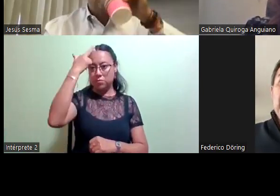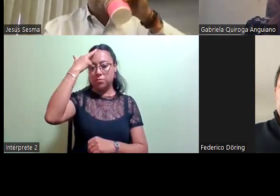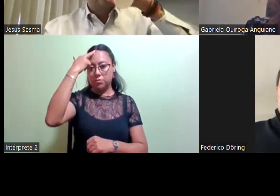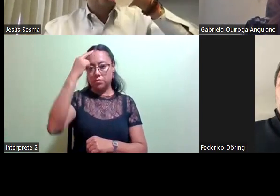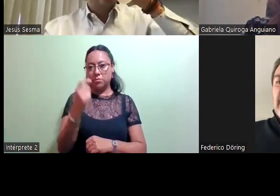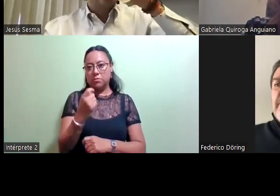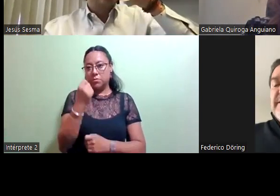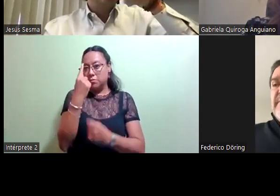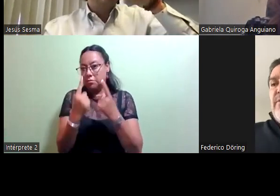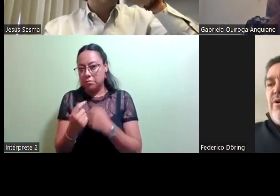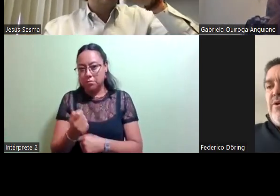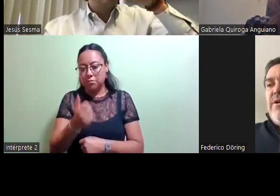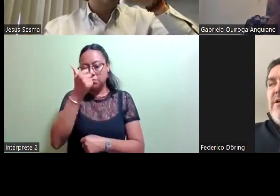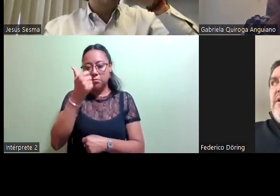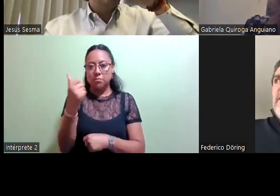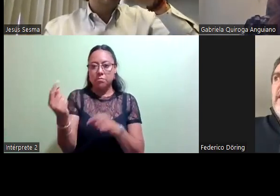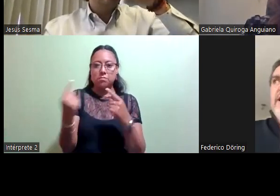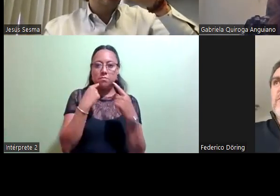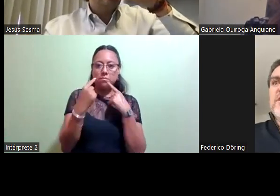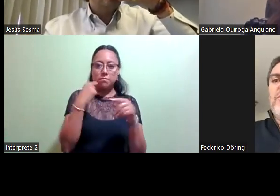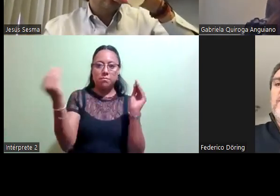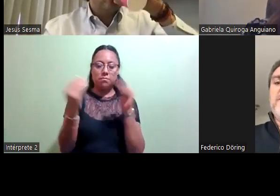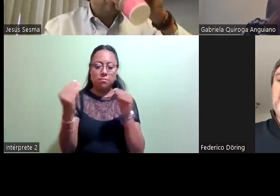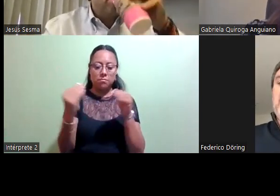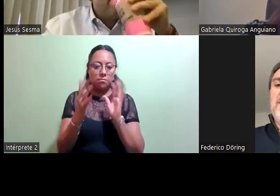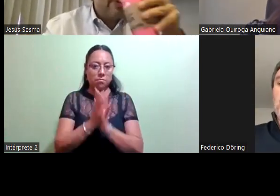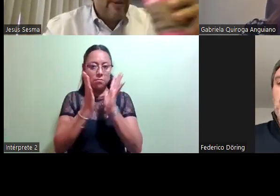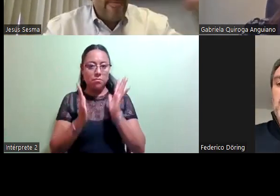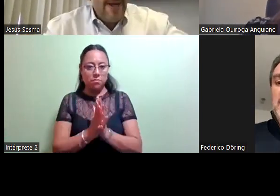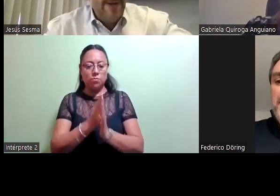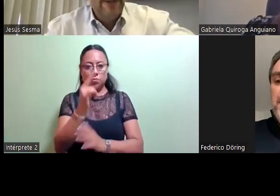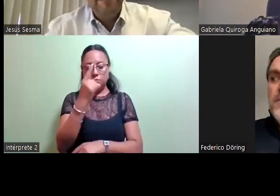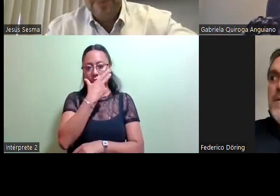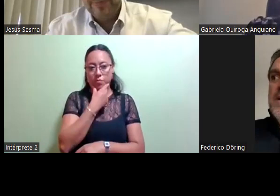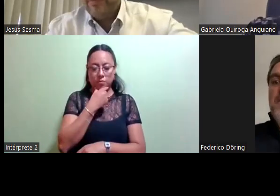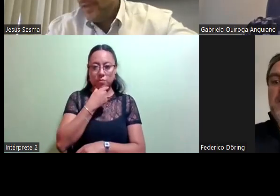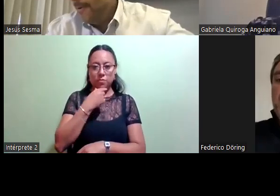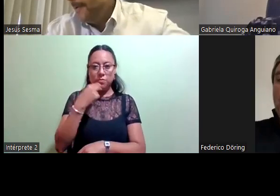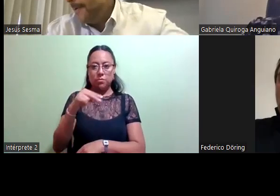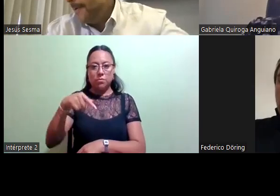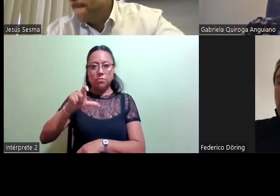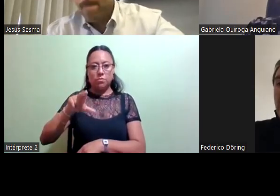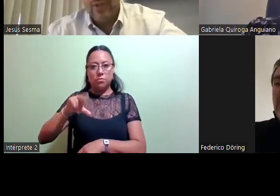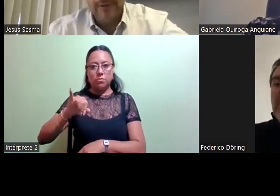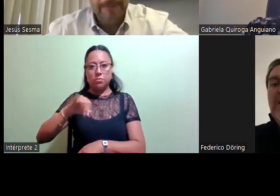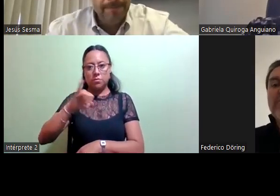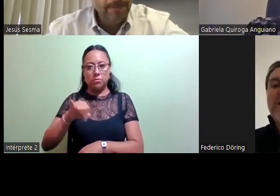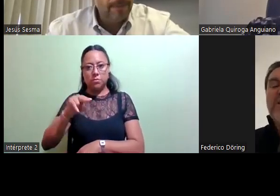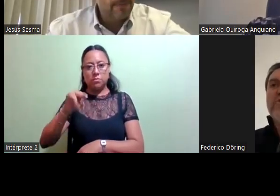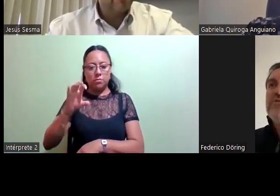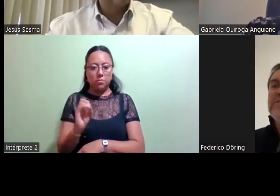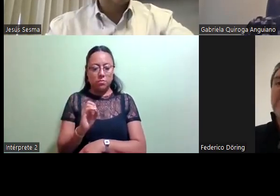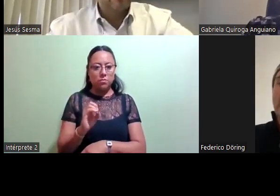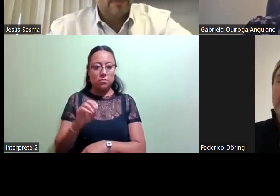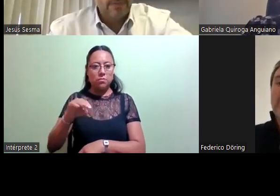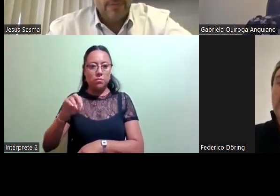debates, y en uno en el que participó el constituyente Quijano de Morena, reivindicó que los